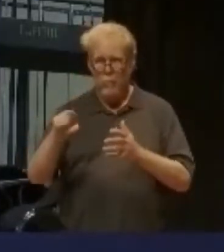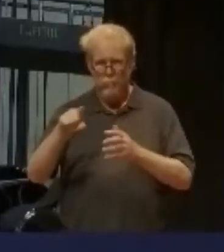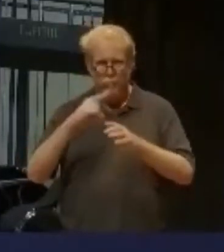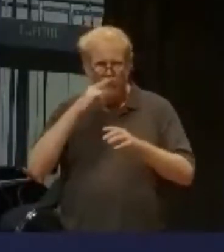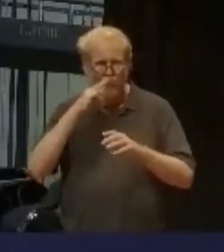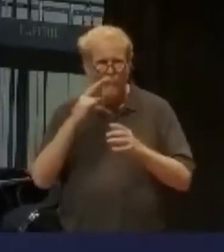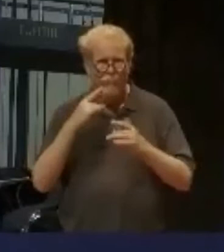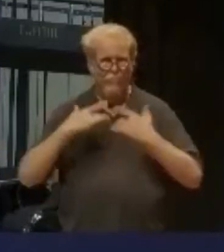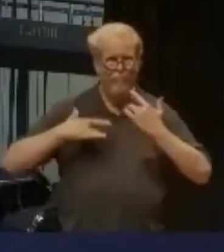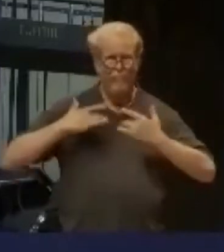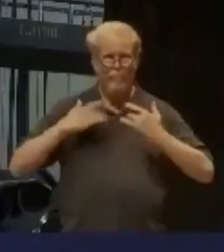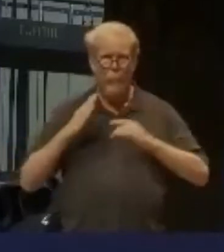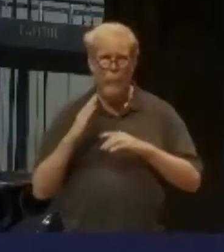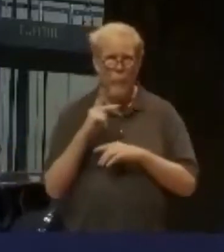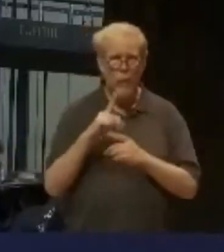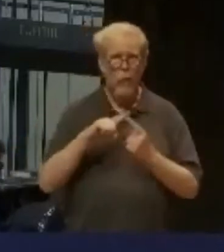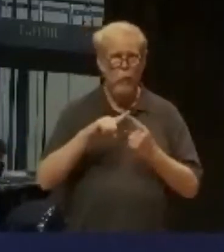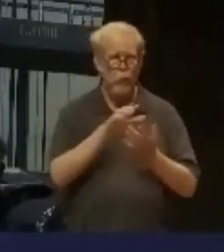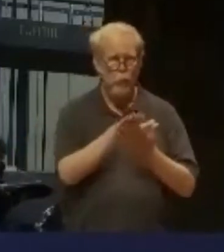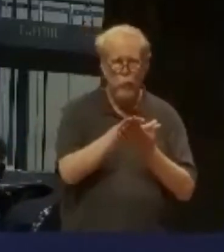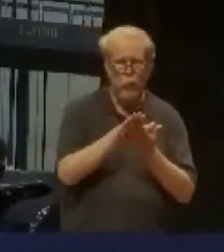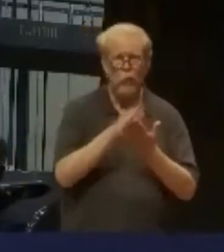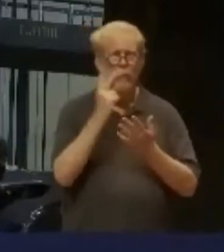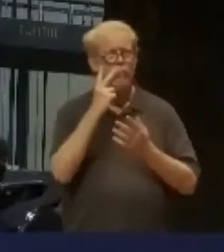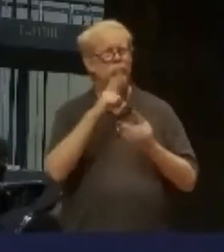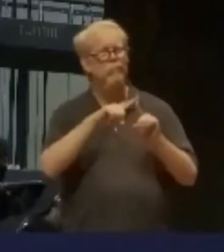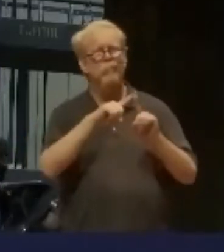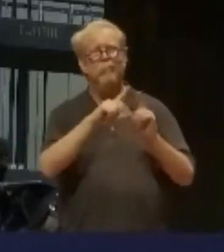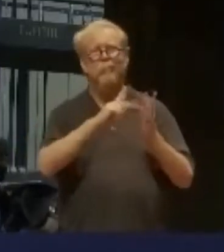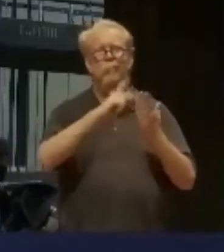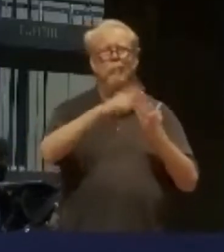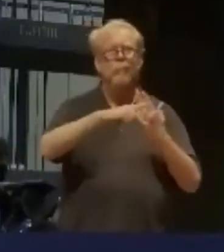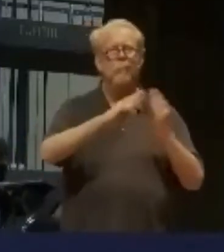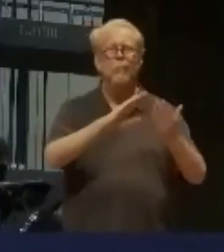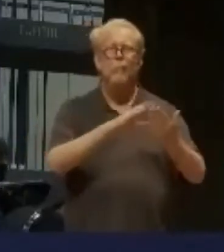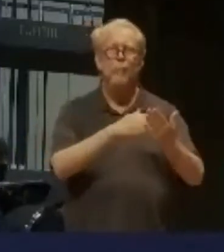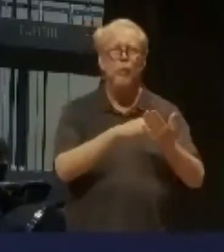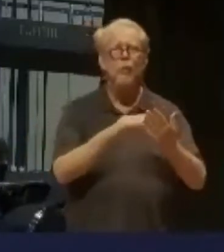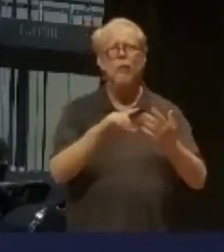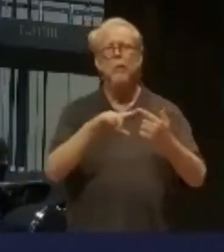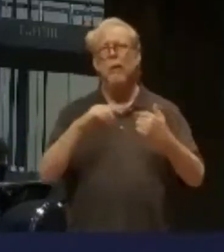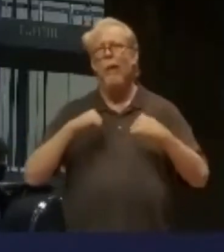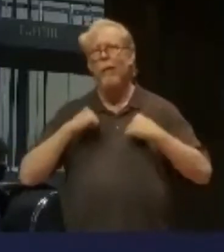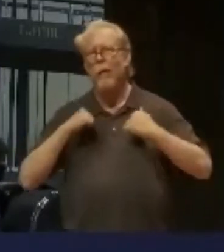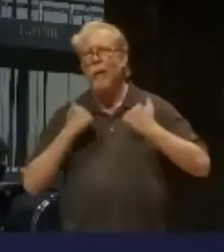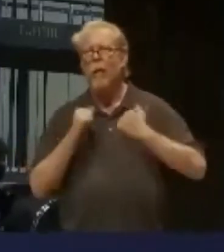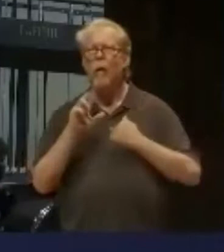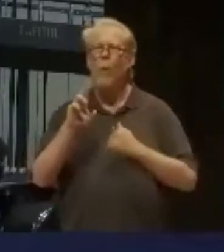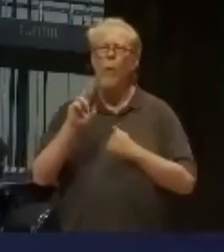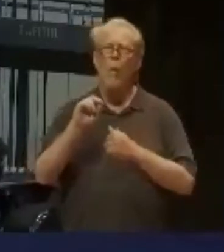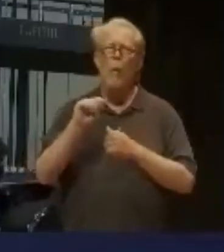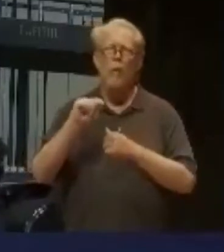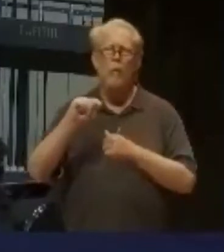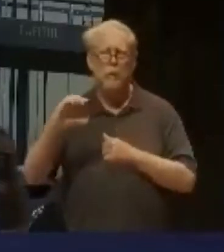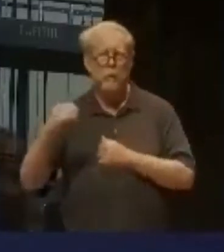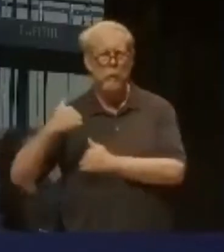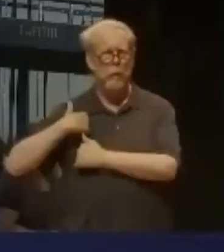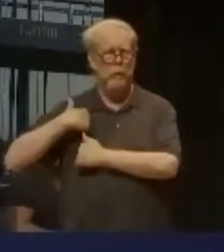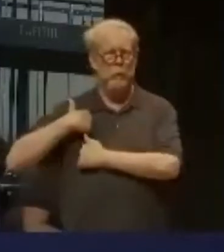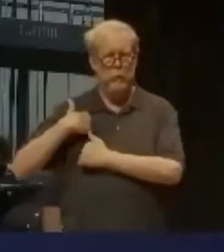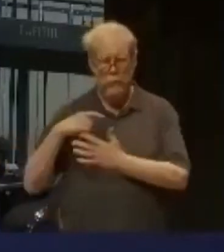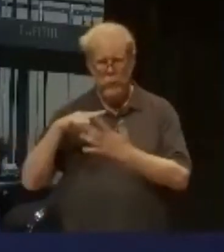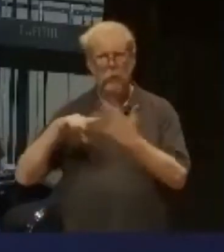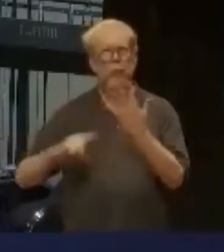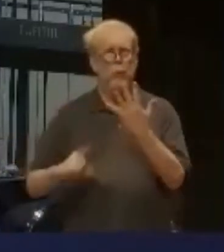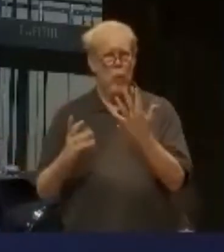y queremos hacerlo porque queremos que sea emocionante regresar a la escuela. Cuando ustedes vean estos programas de música, de créditos, del